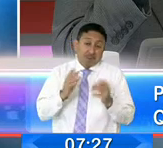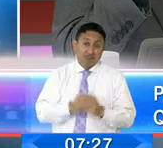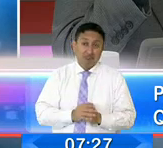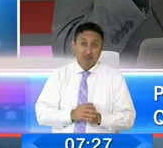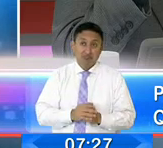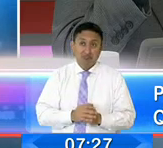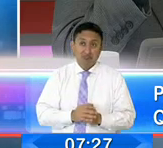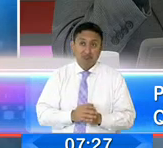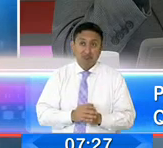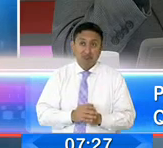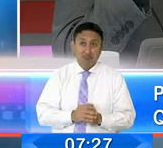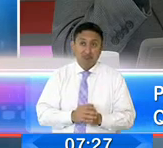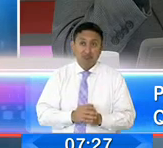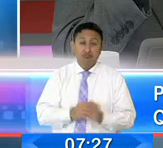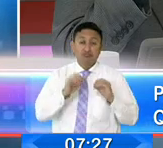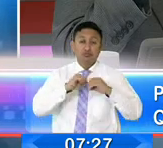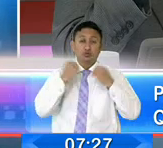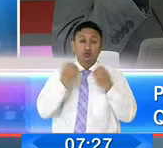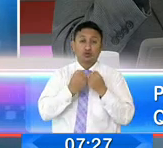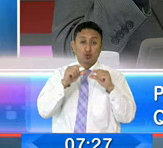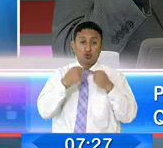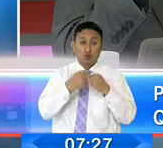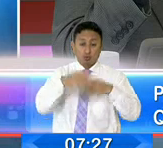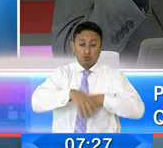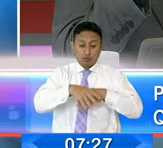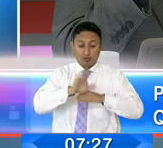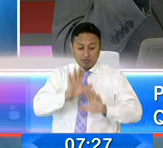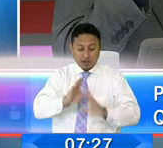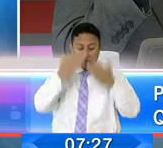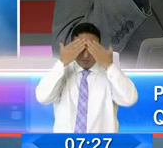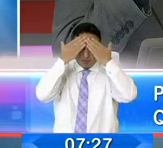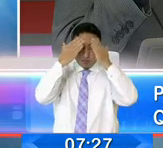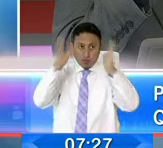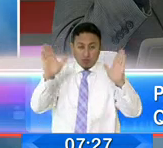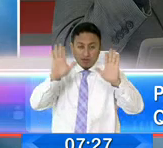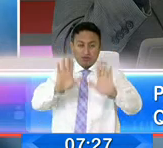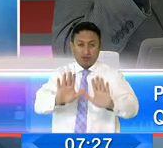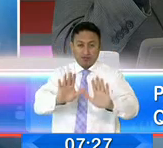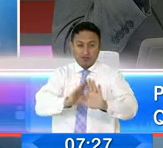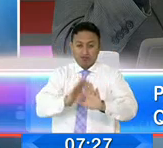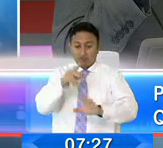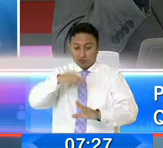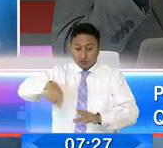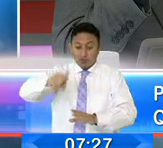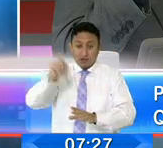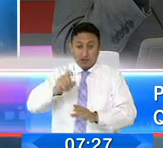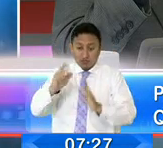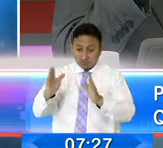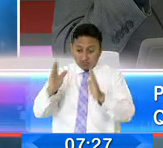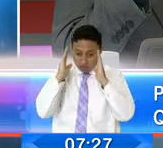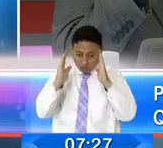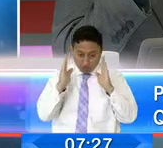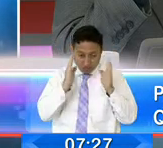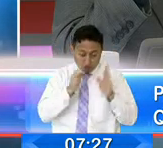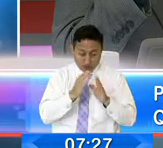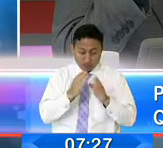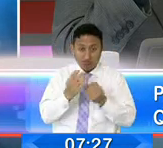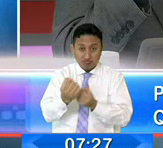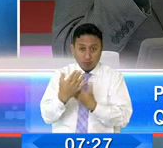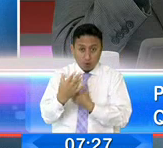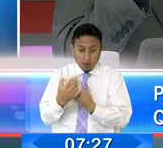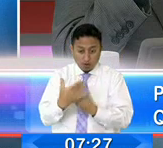tener levantamientos sociales, sabiduría para poder escuchar las reales necesidades de estos